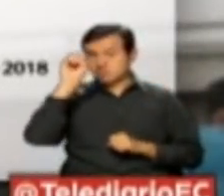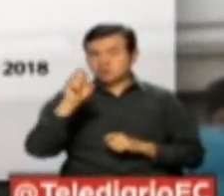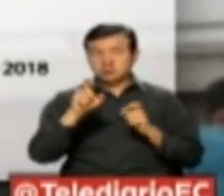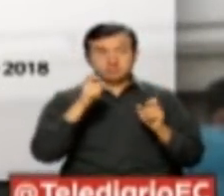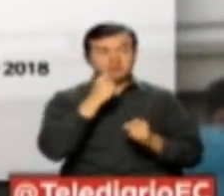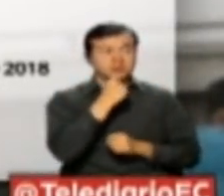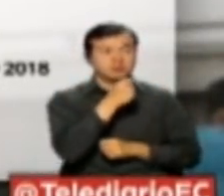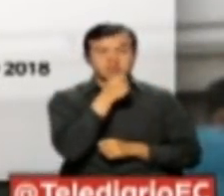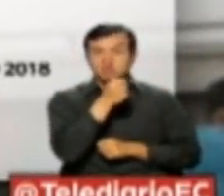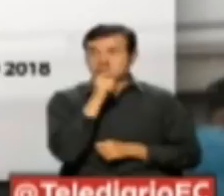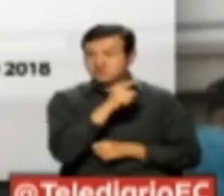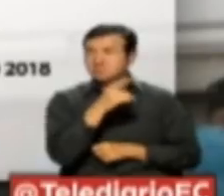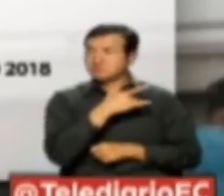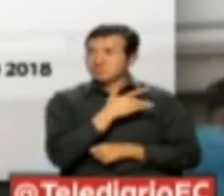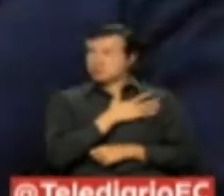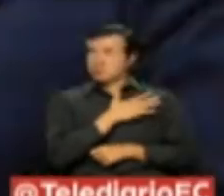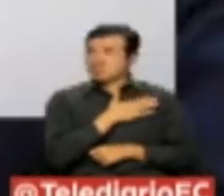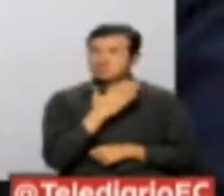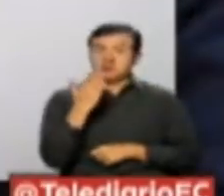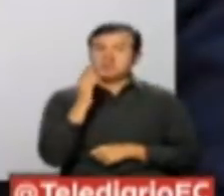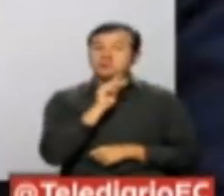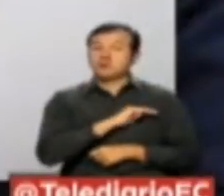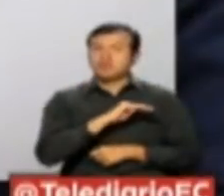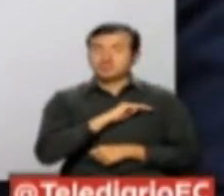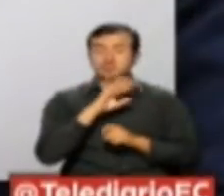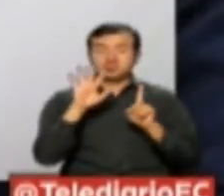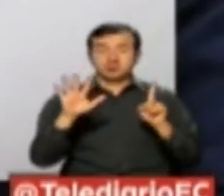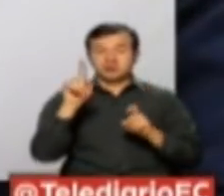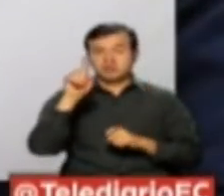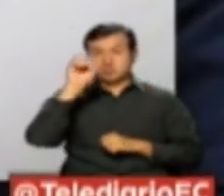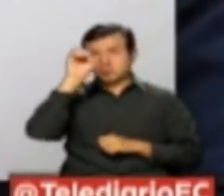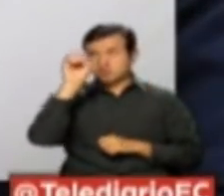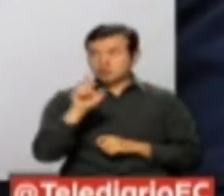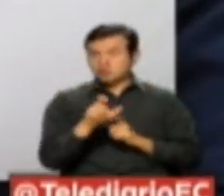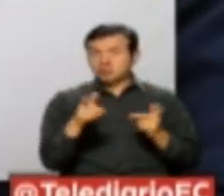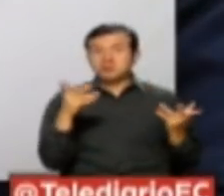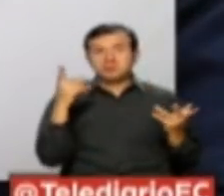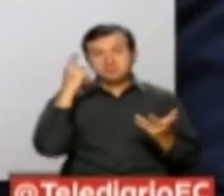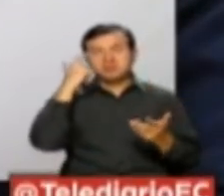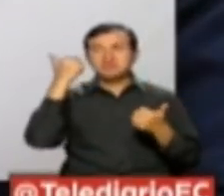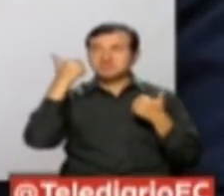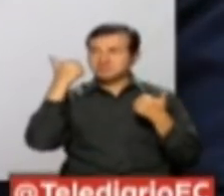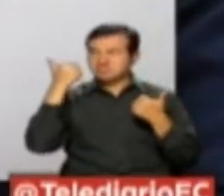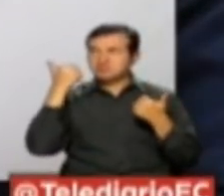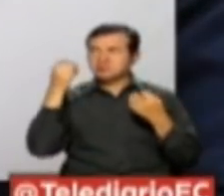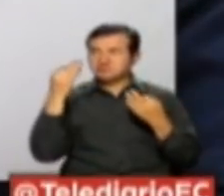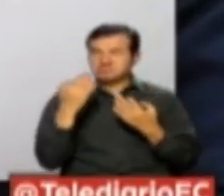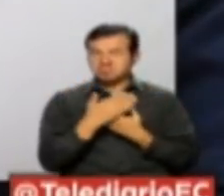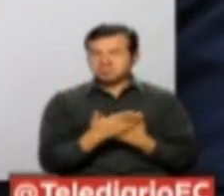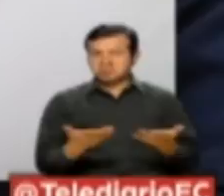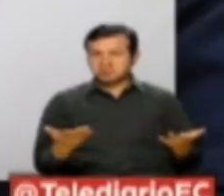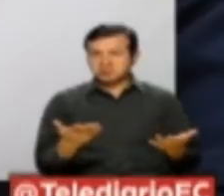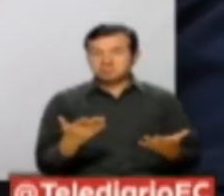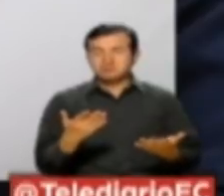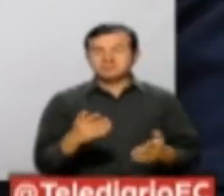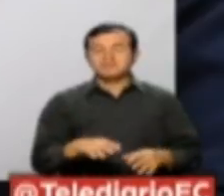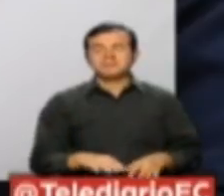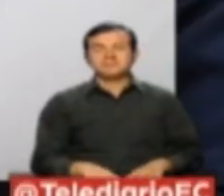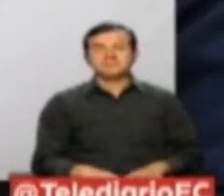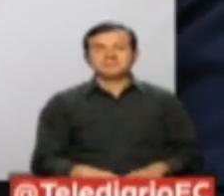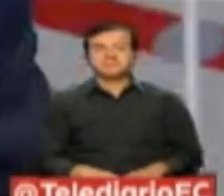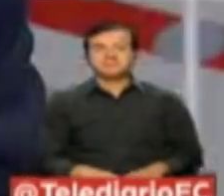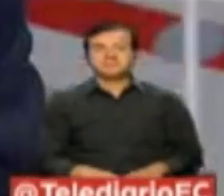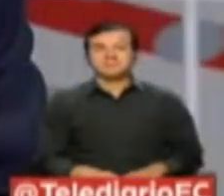encuestados siente confianza en el municipio y un 61 por ciento cataloga como buena la gestión de jaime nebot néstor aguilera